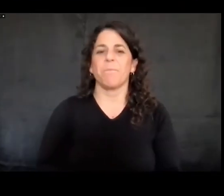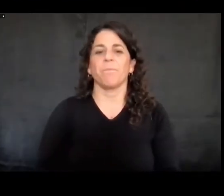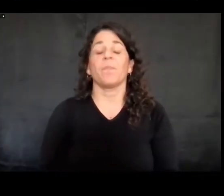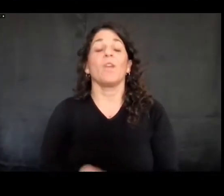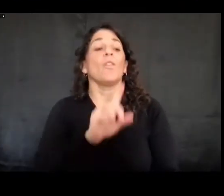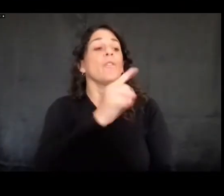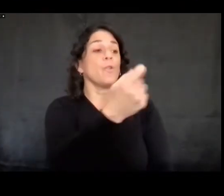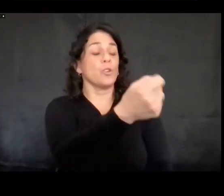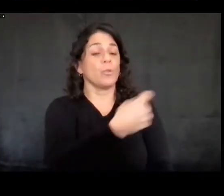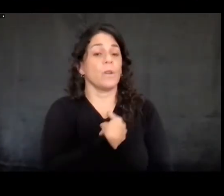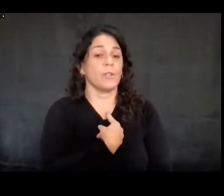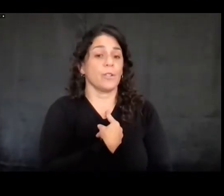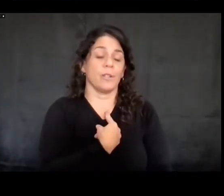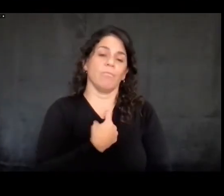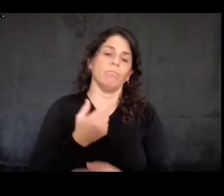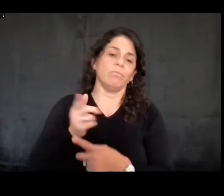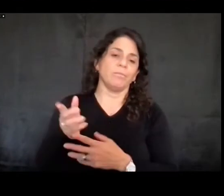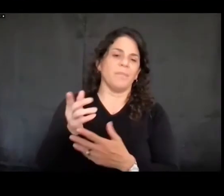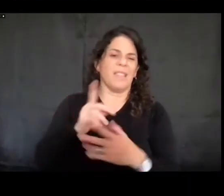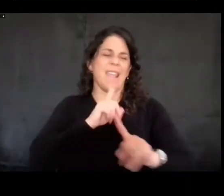primera pregunta